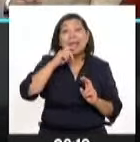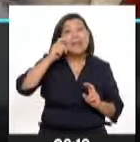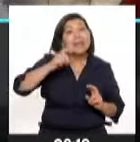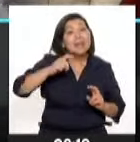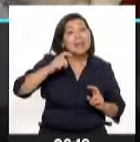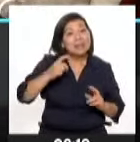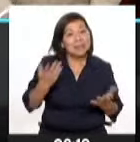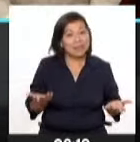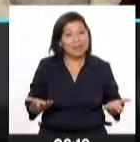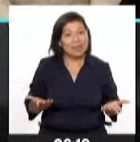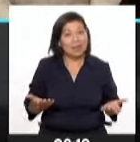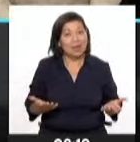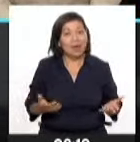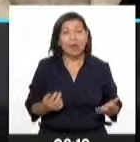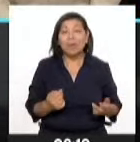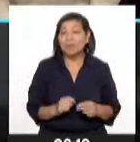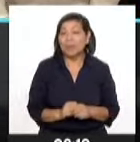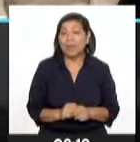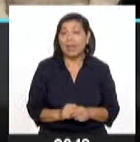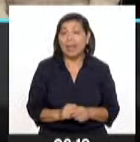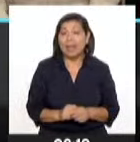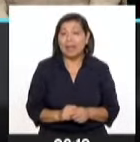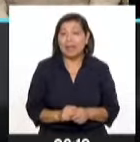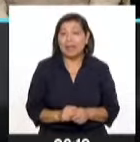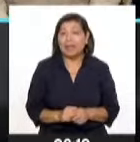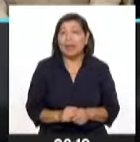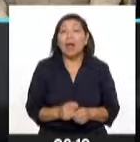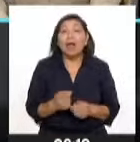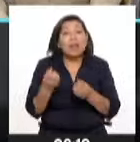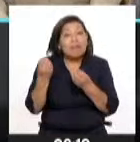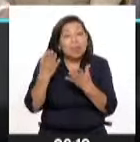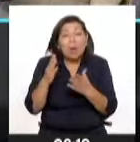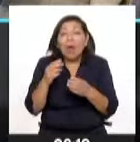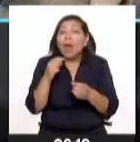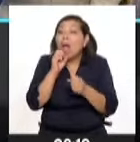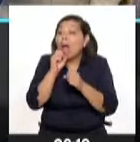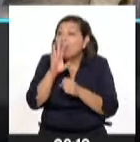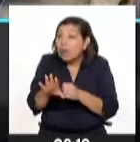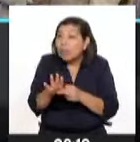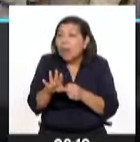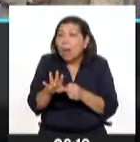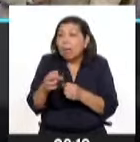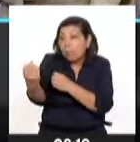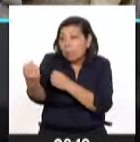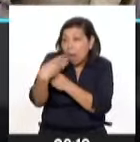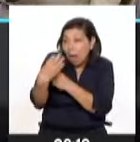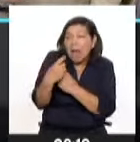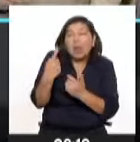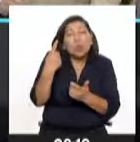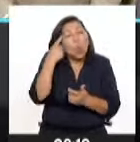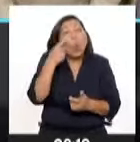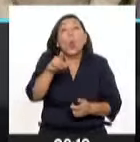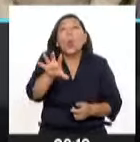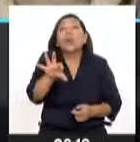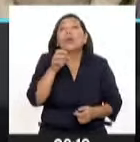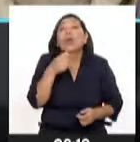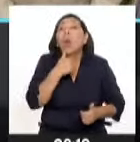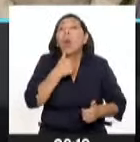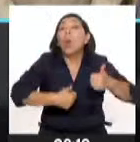son varias, pero solamente voy a comentar dos, es la información completa. Tiene que haber información completa para que podamos hablar